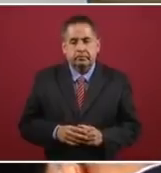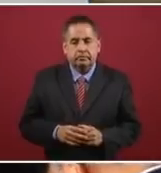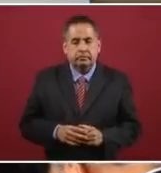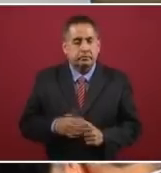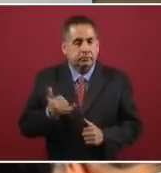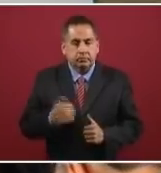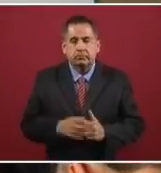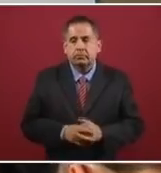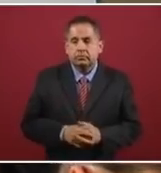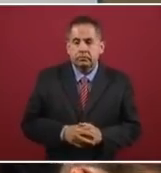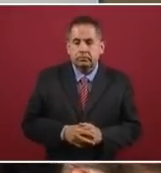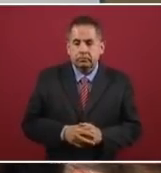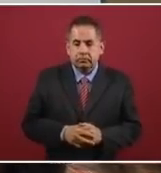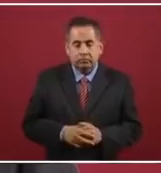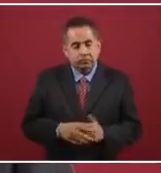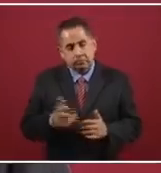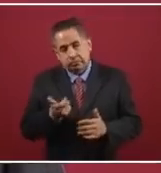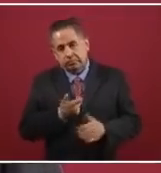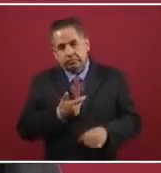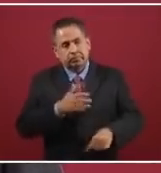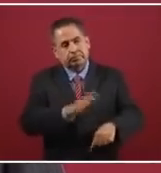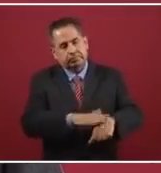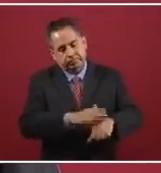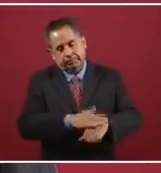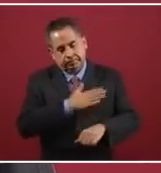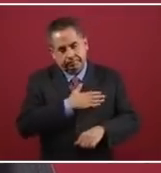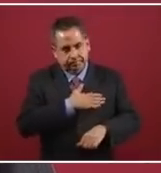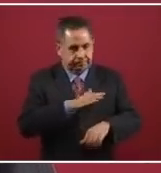Y un llamado también ya